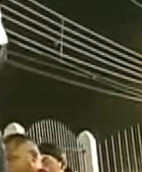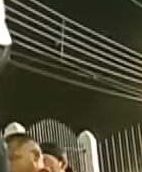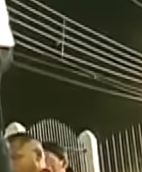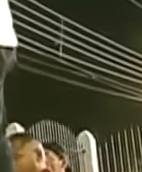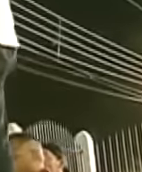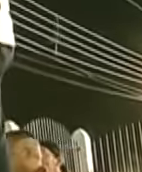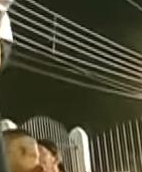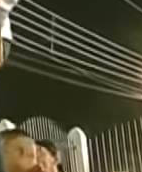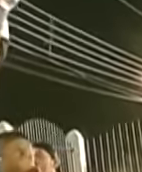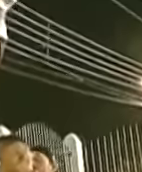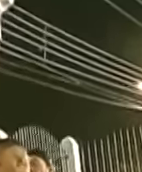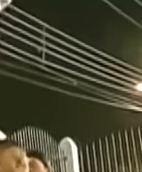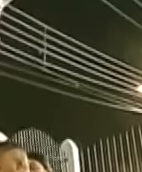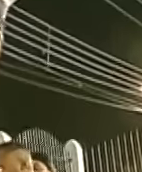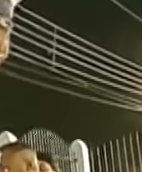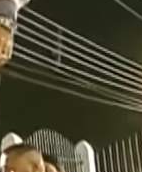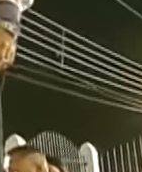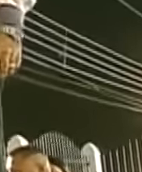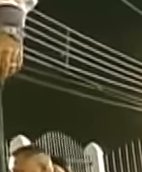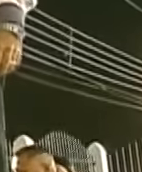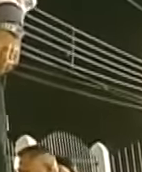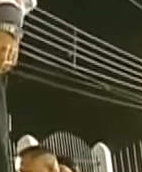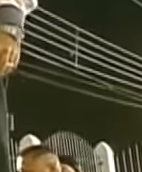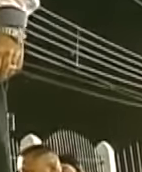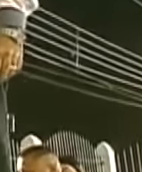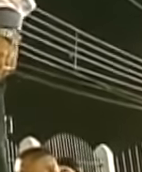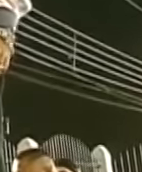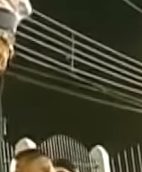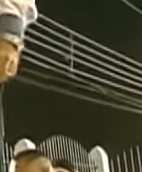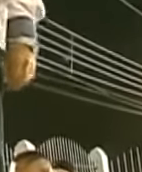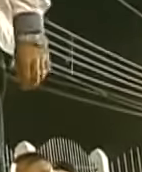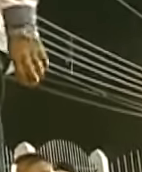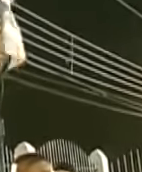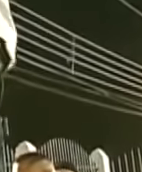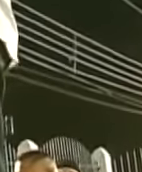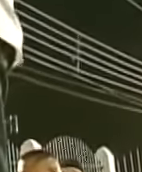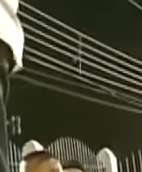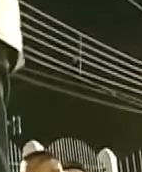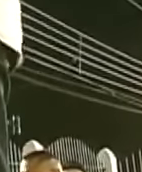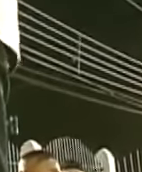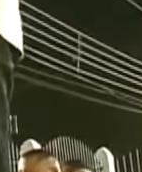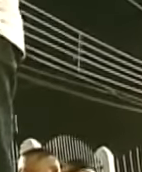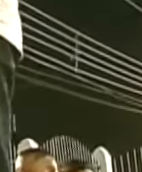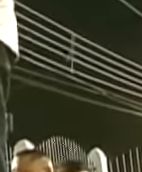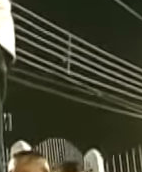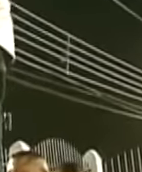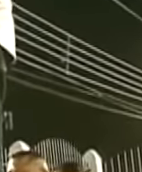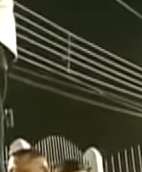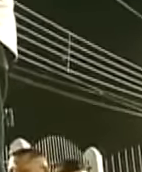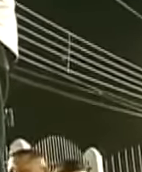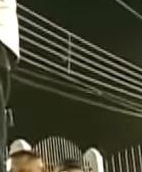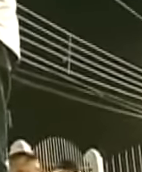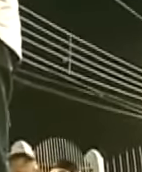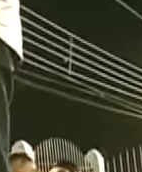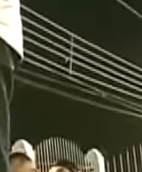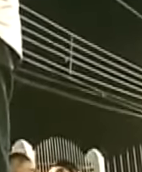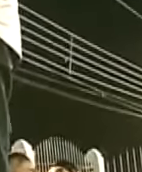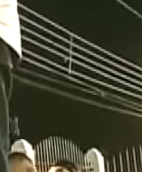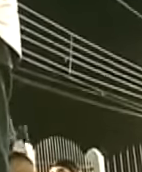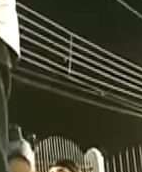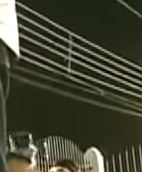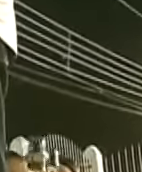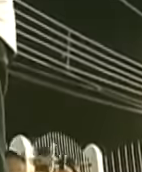julio. Un día de júbilo donde los neoespartanos están compartiendo con el jefe de estado esta